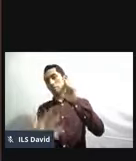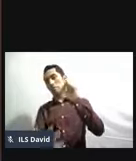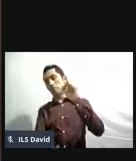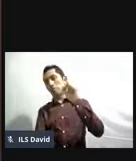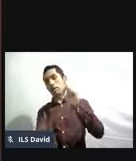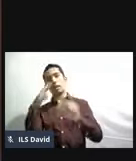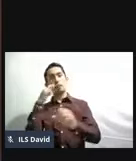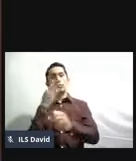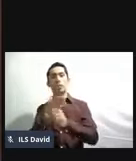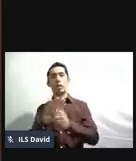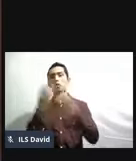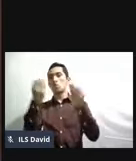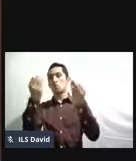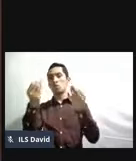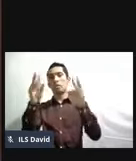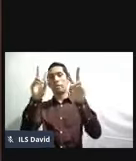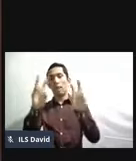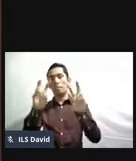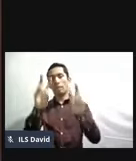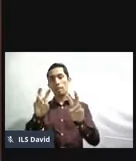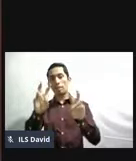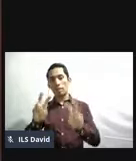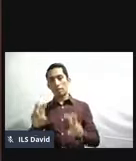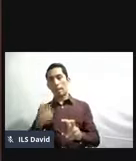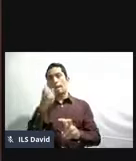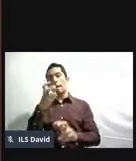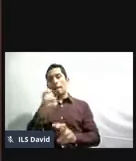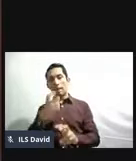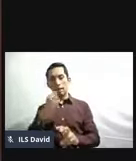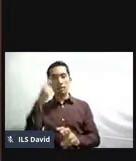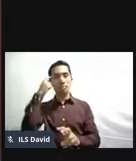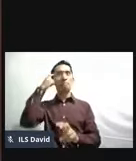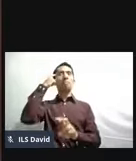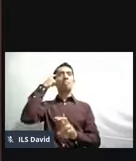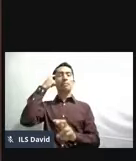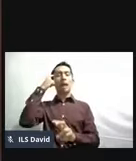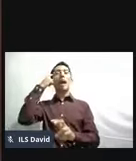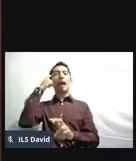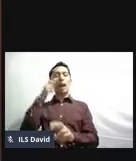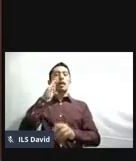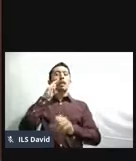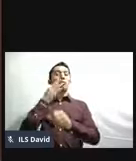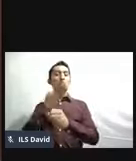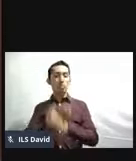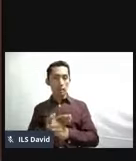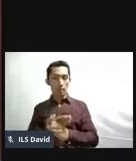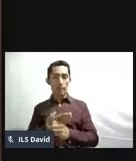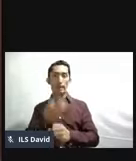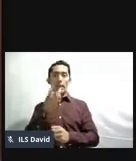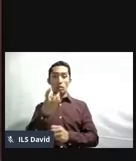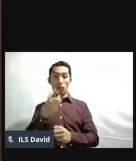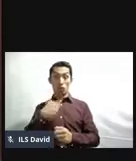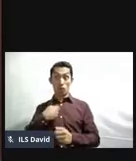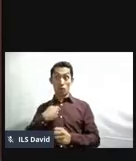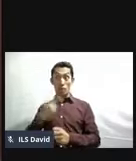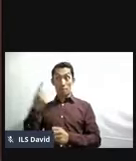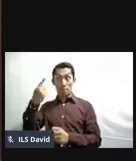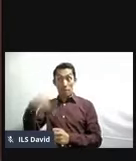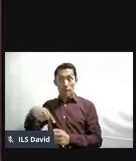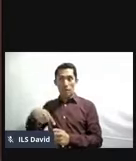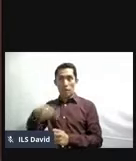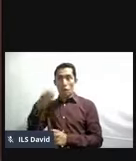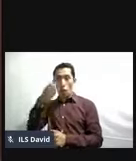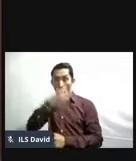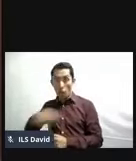la responsabilidad es todo aquello que debemos, que se ejecuta con todo aquello que debemos hacer por obligación, es un